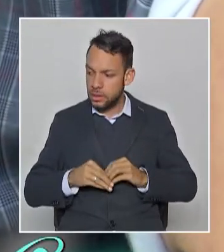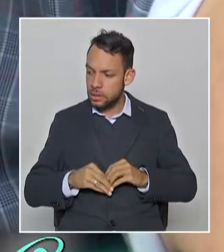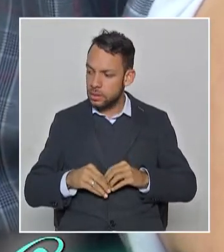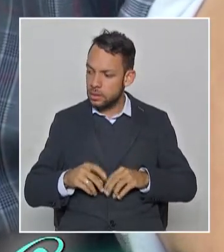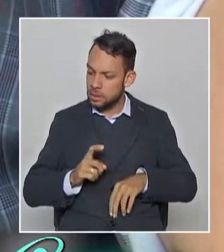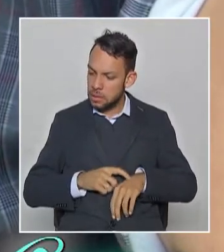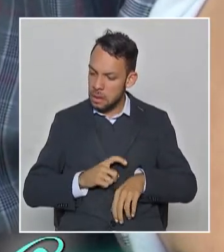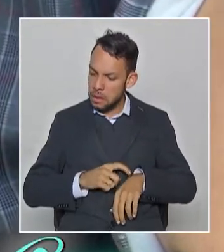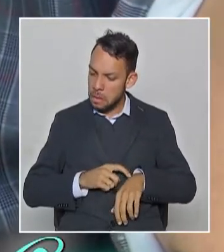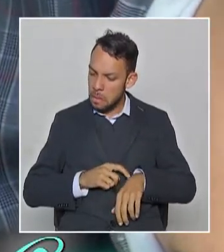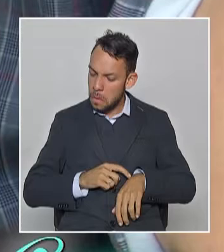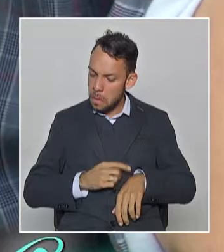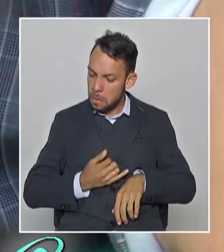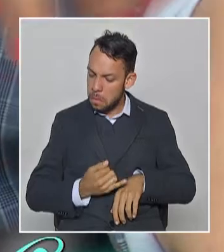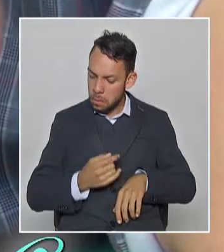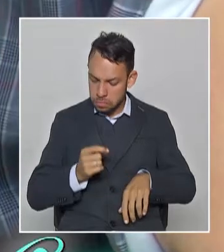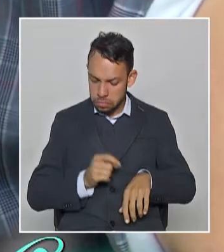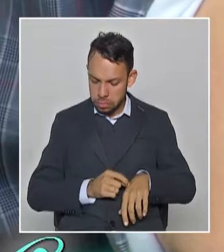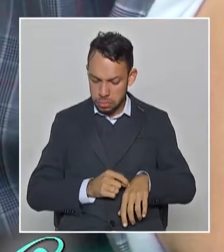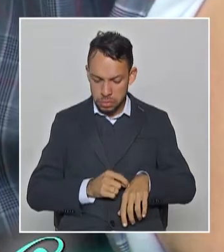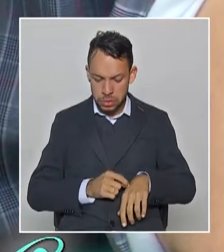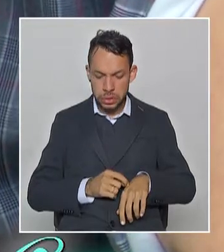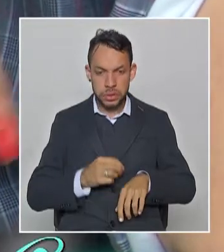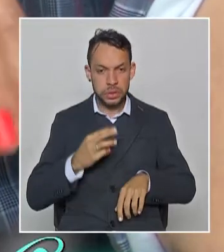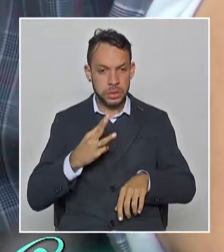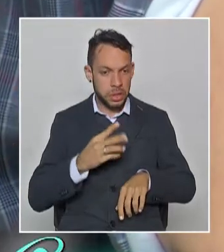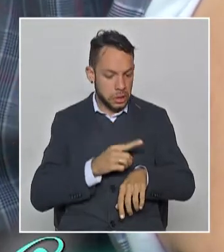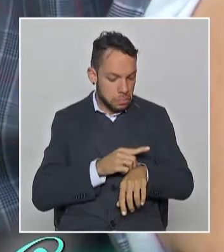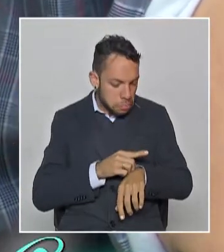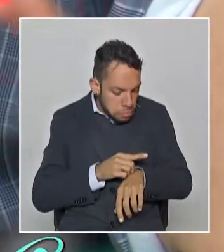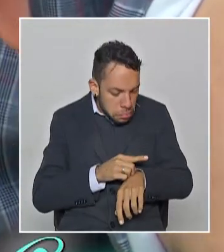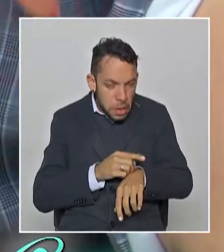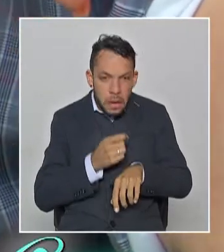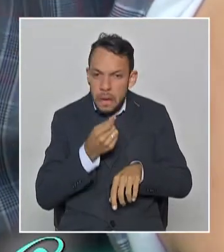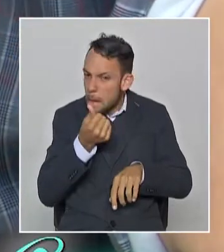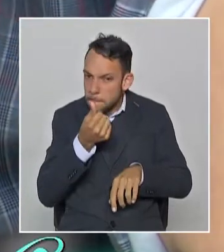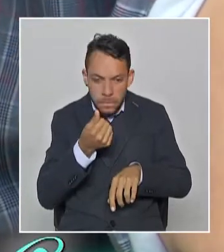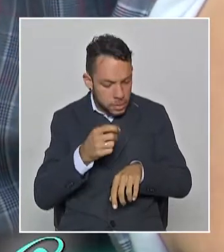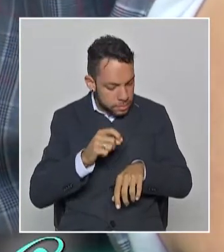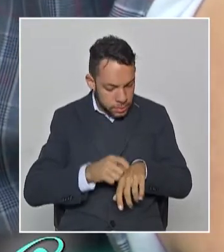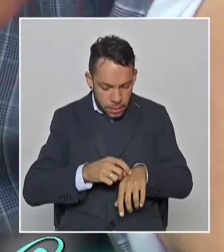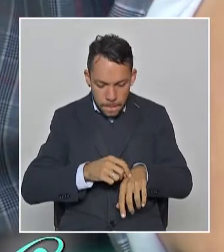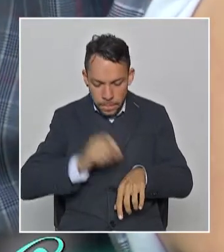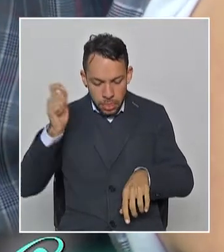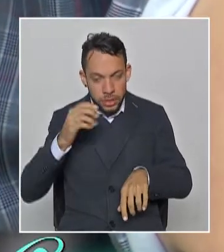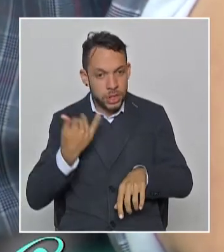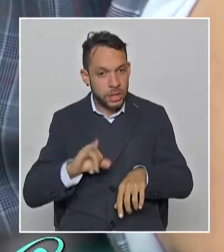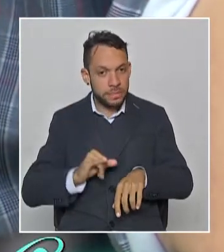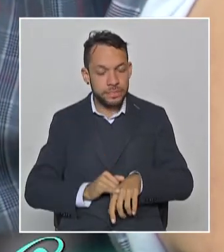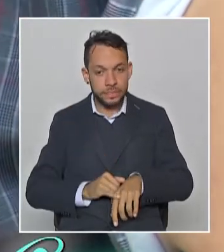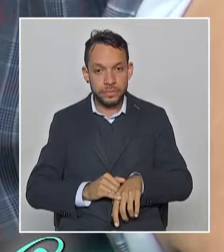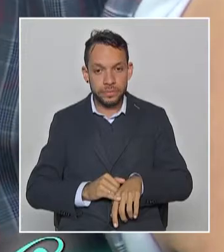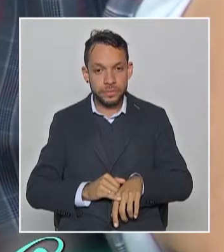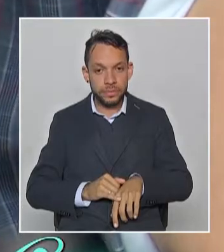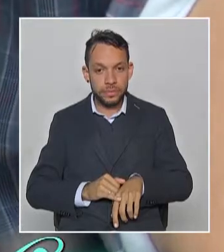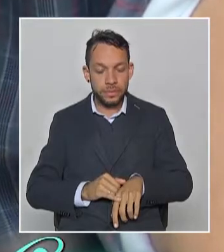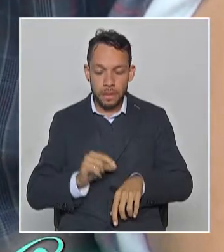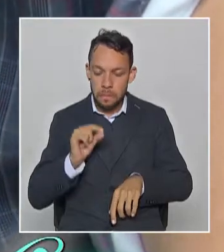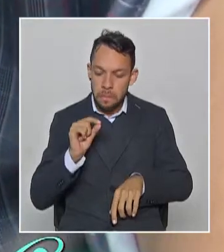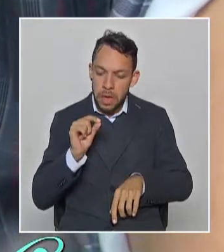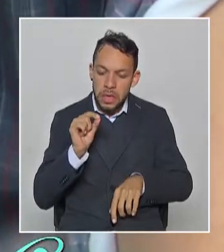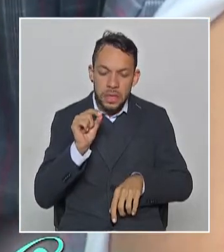deja el aguijón? No, unos 3 segunditos, eso inmediatamente inocula lo que hay que inocular. El aguijón es muy